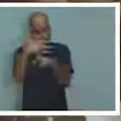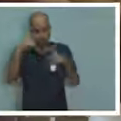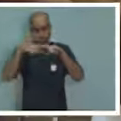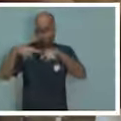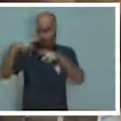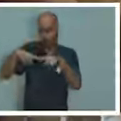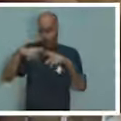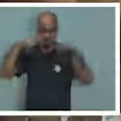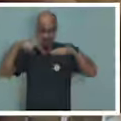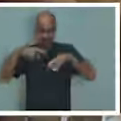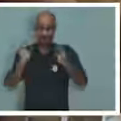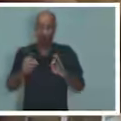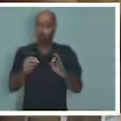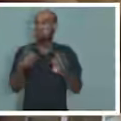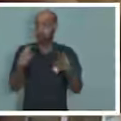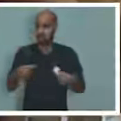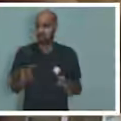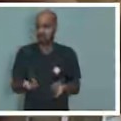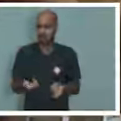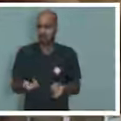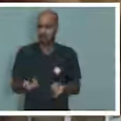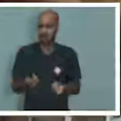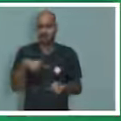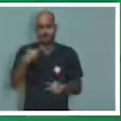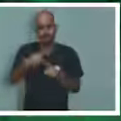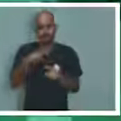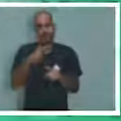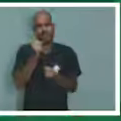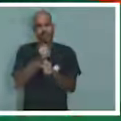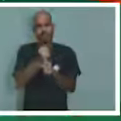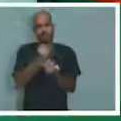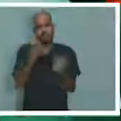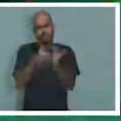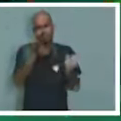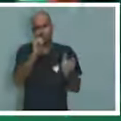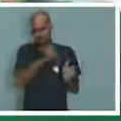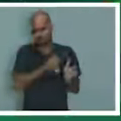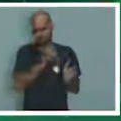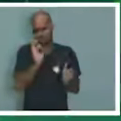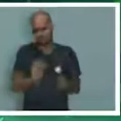labor humana en el desarrollo de la industria porcina en nuestro país.